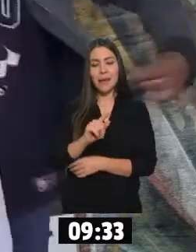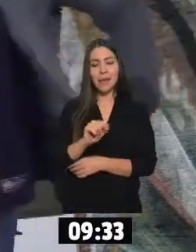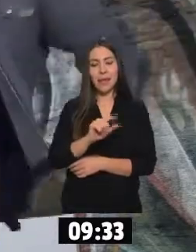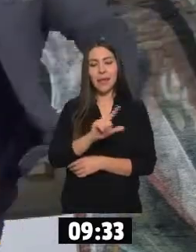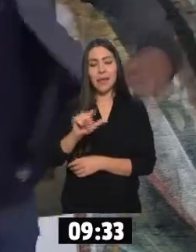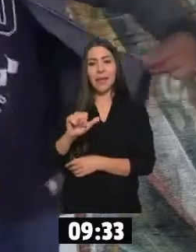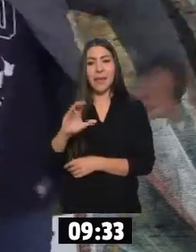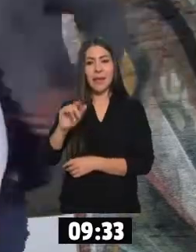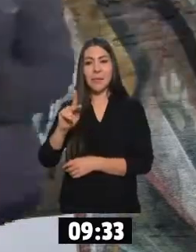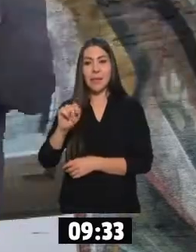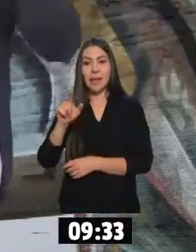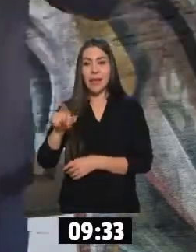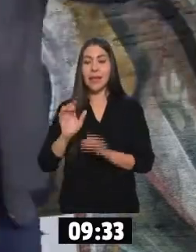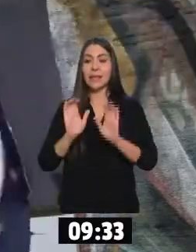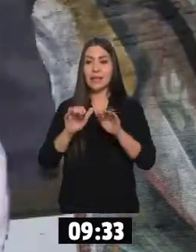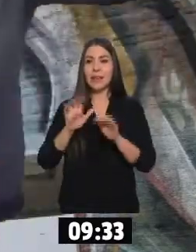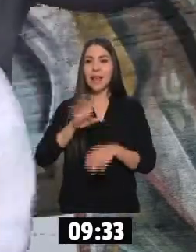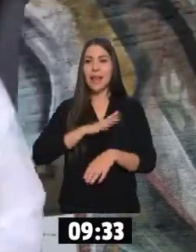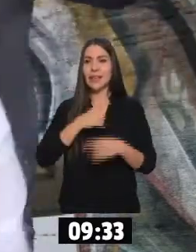harto